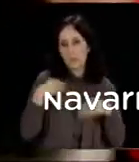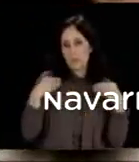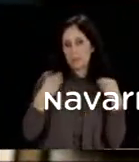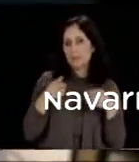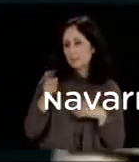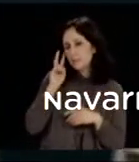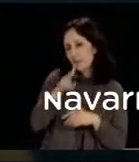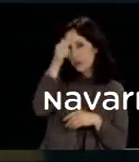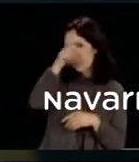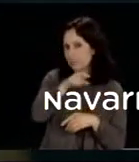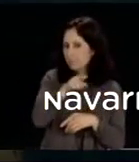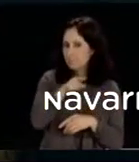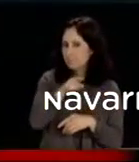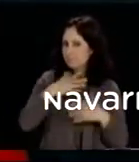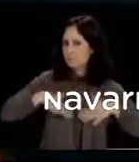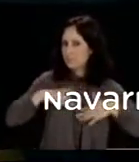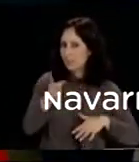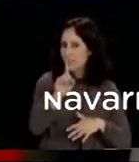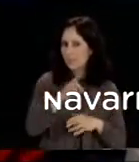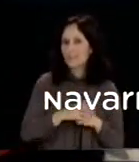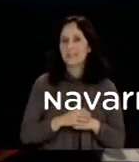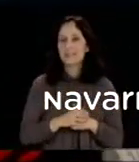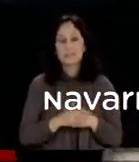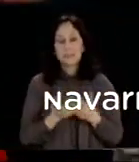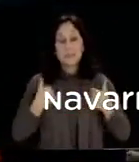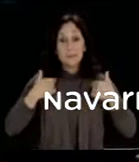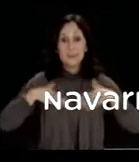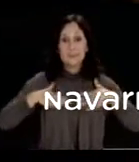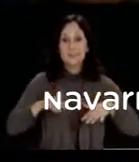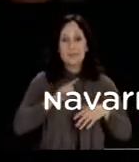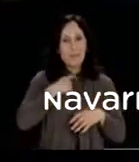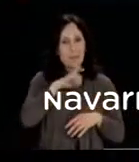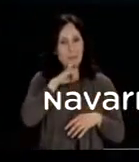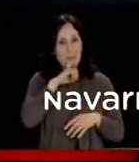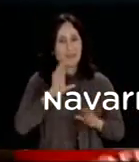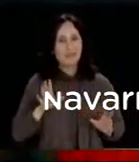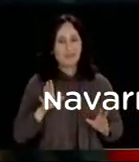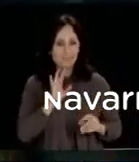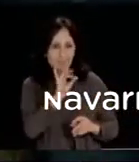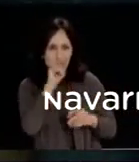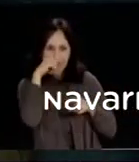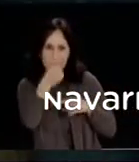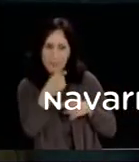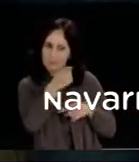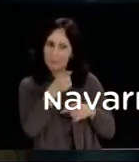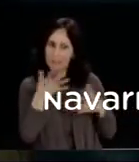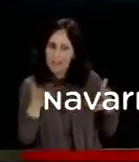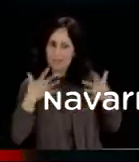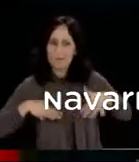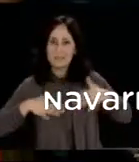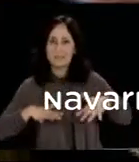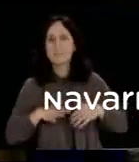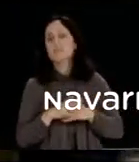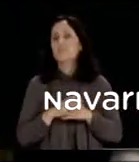usted no se ha vestido de cíngaro, ¿no? ¿O qué? No me he vestido, pero me da envidia, ¿eh? Sí. O sea, para el año que viene igual nos animamos y nos vestimos,